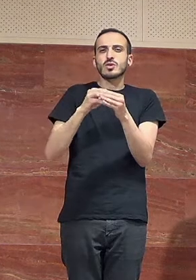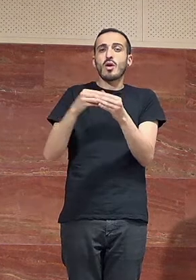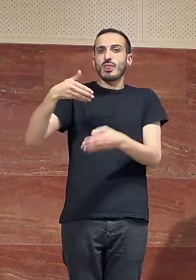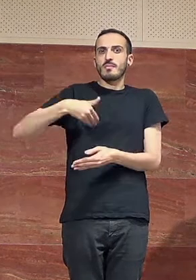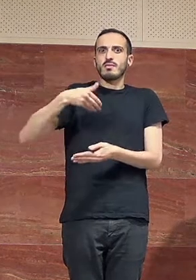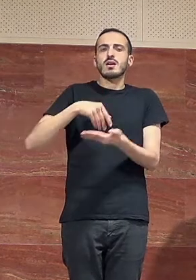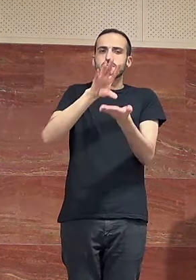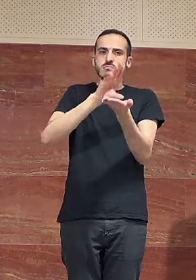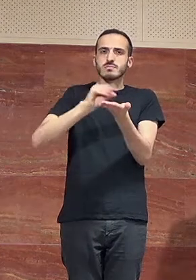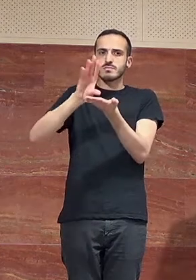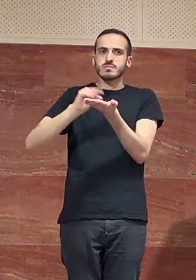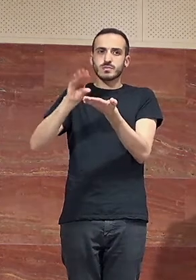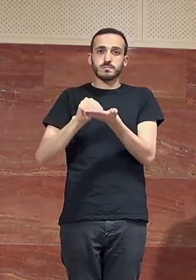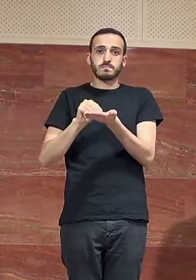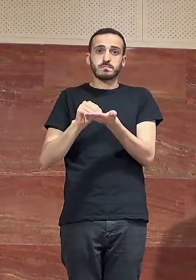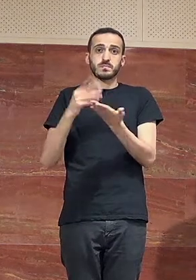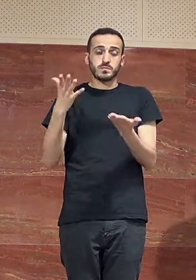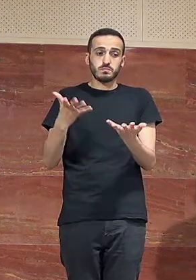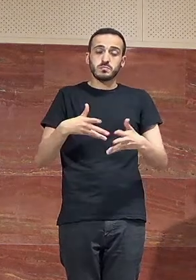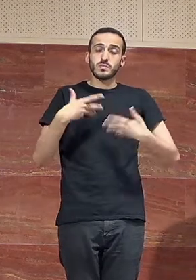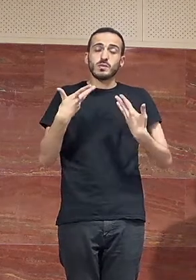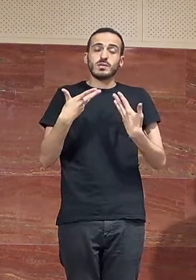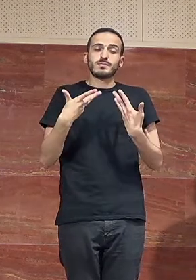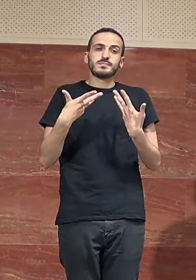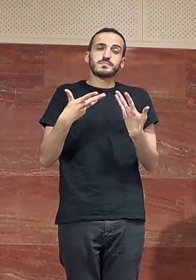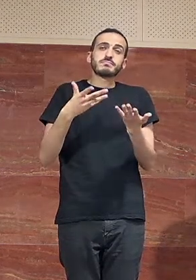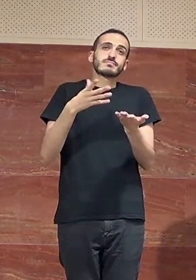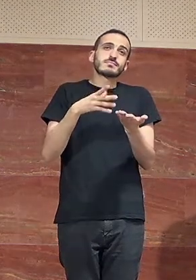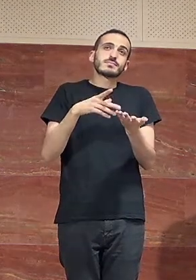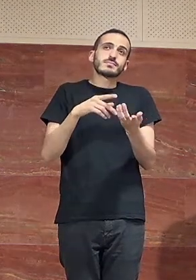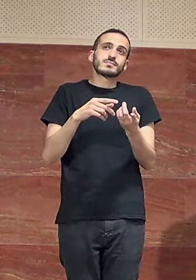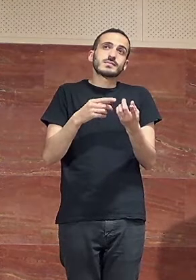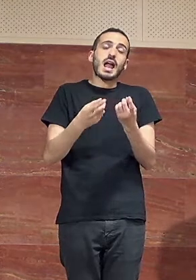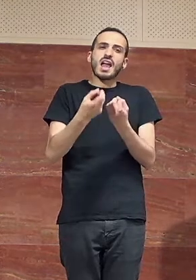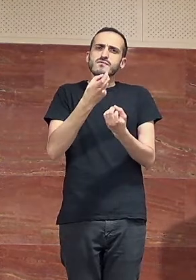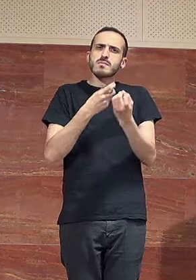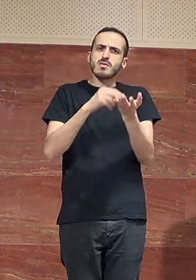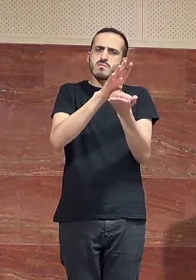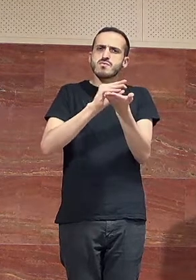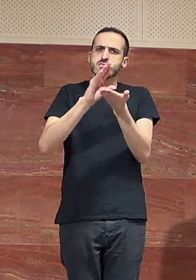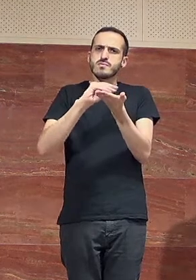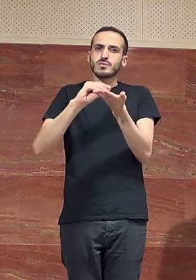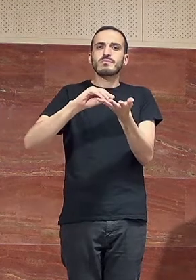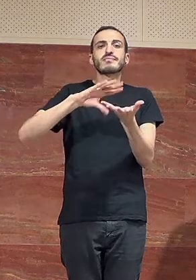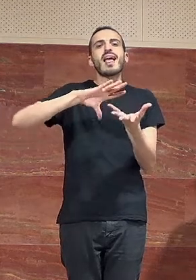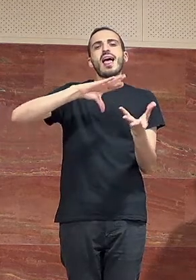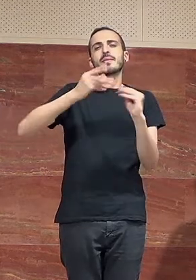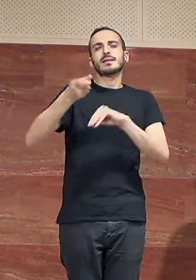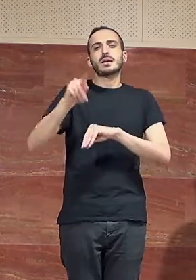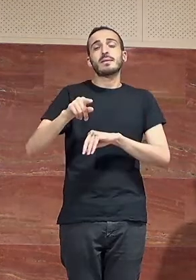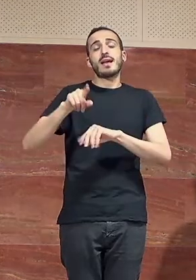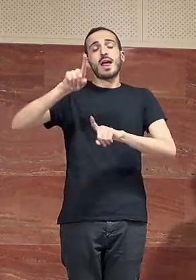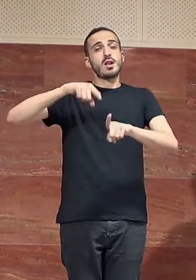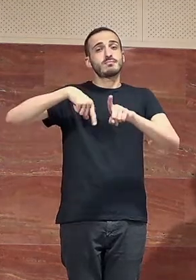Lógicamente, estas intervenciones había que compatibilizarlas con las afecciones a los modos de transporte y también a las